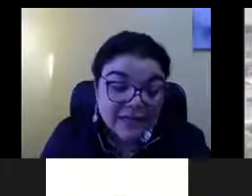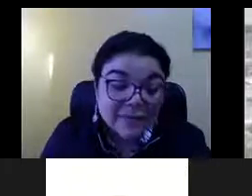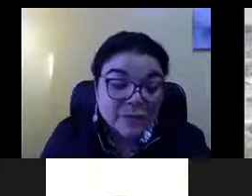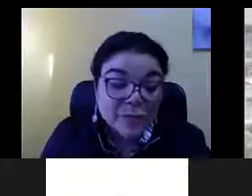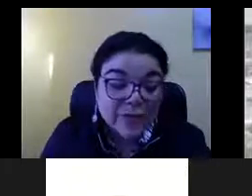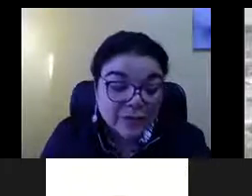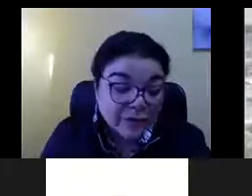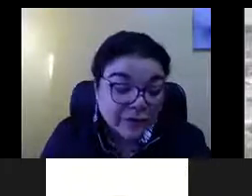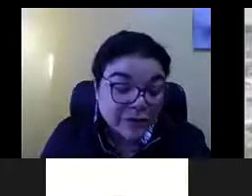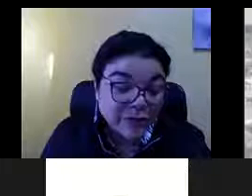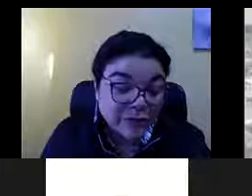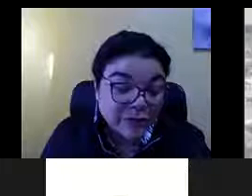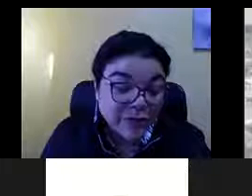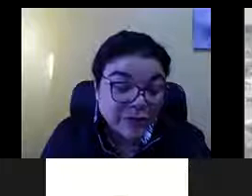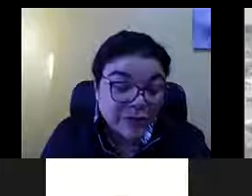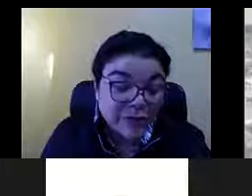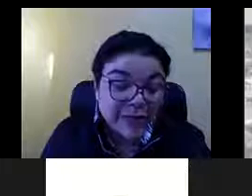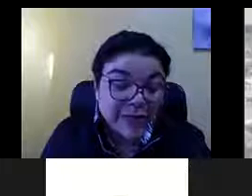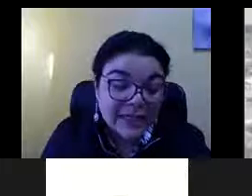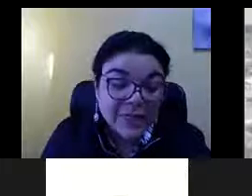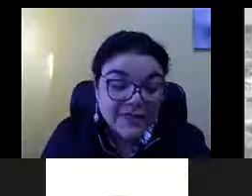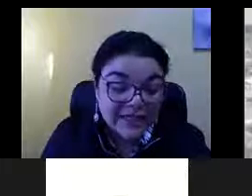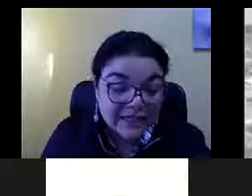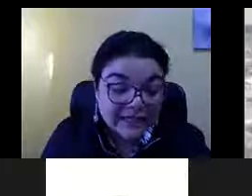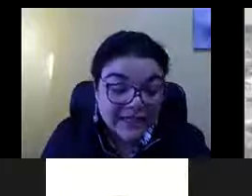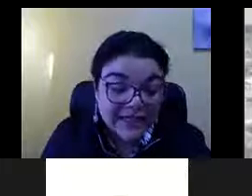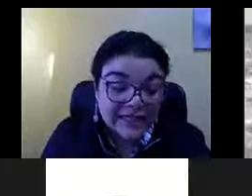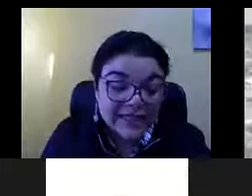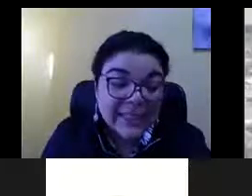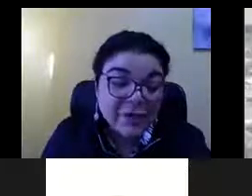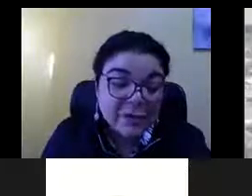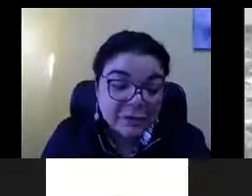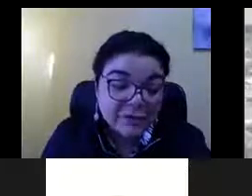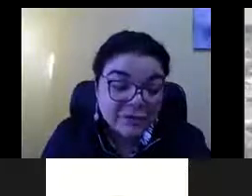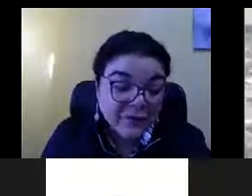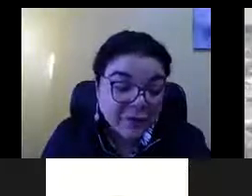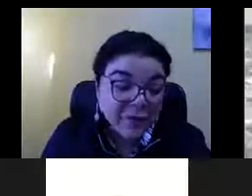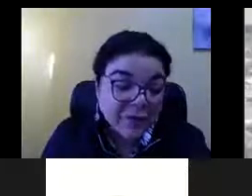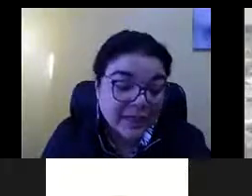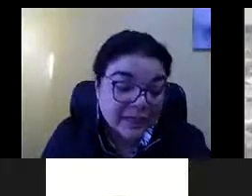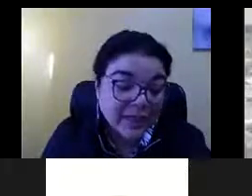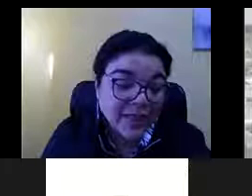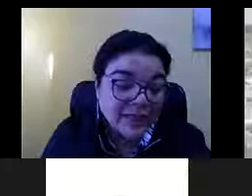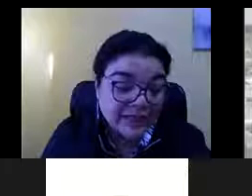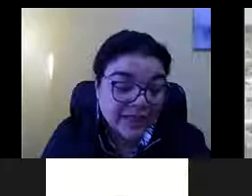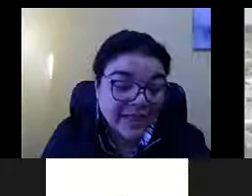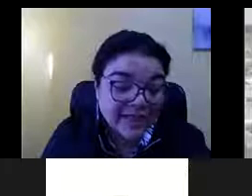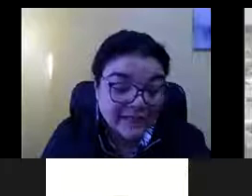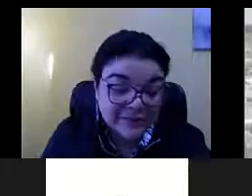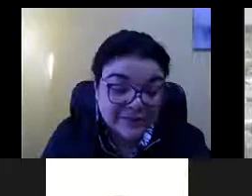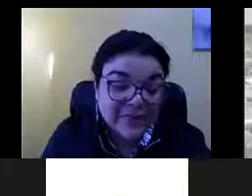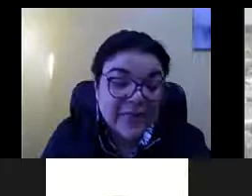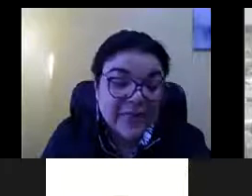nacional y se suma a la condición de profesora adjunta en la Universidad de Regina y como profesora adjunta de la Universidad